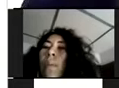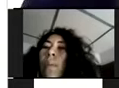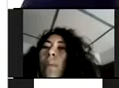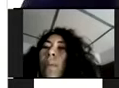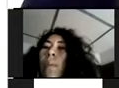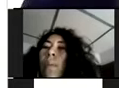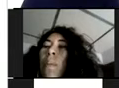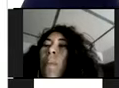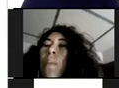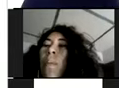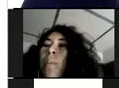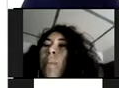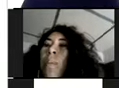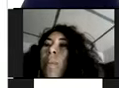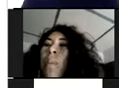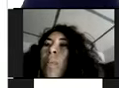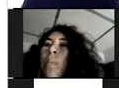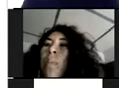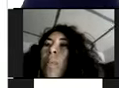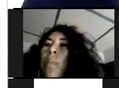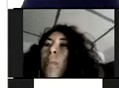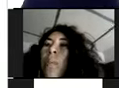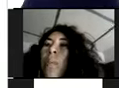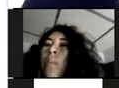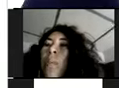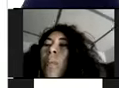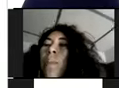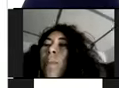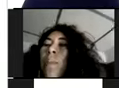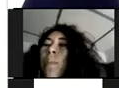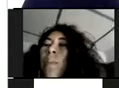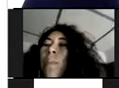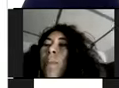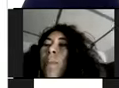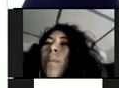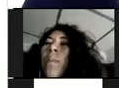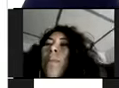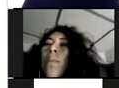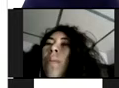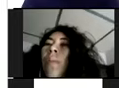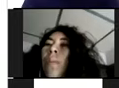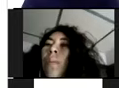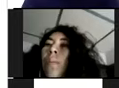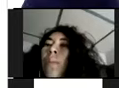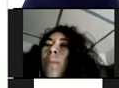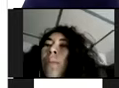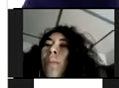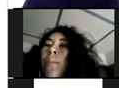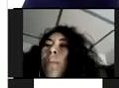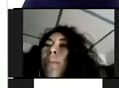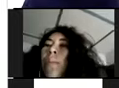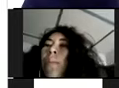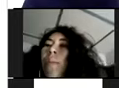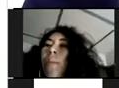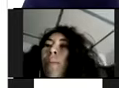Tesorería. Sí, tesorería, crédito público, administración de bienes y contrataciones. Se va a hacer la otra semana.